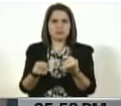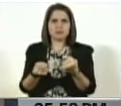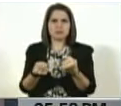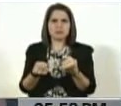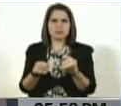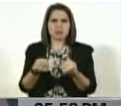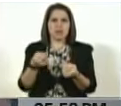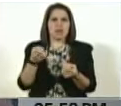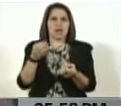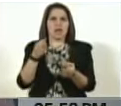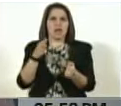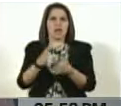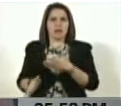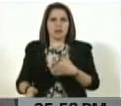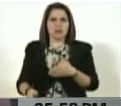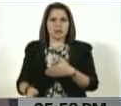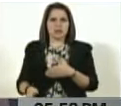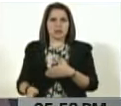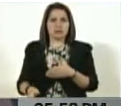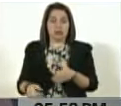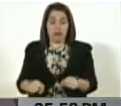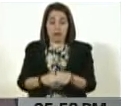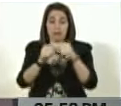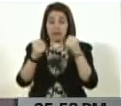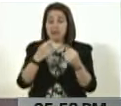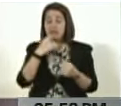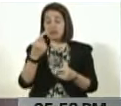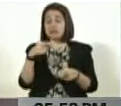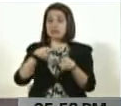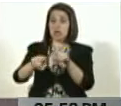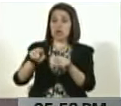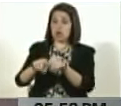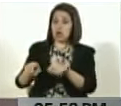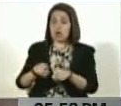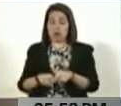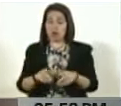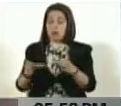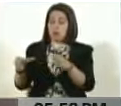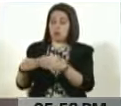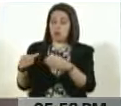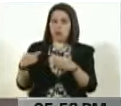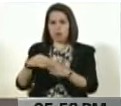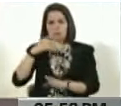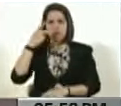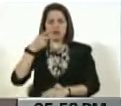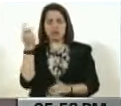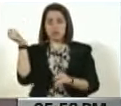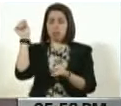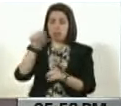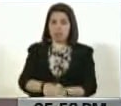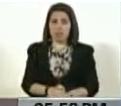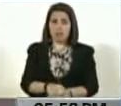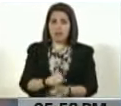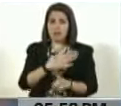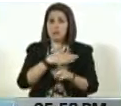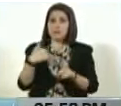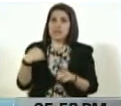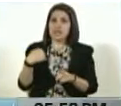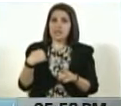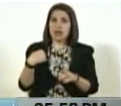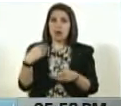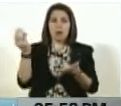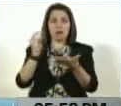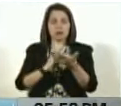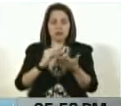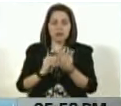¿Qué pasó allí? Que la panadería le está sirviendo de excusa a estos partidos que ya están enterrados, que quieren como levantar otra